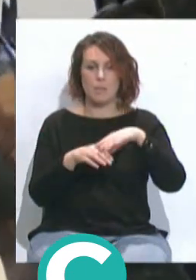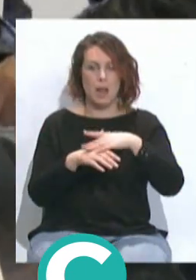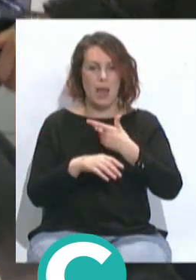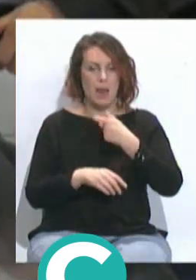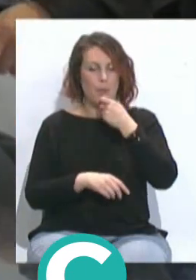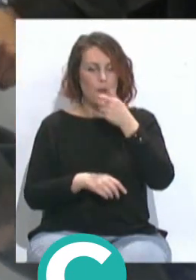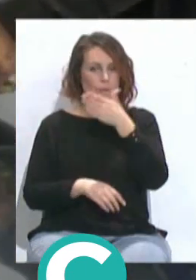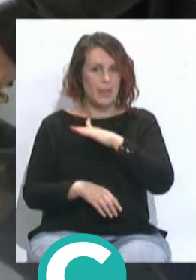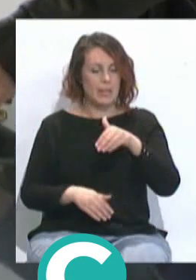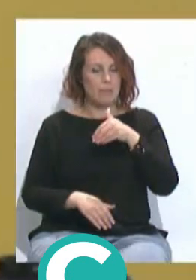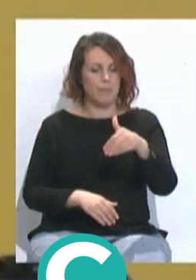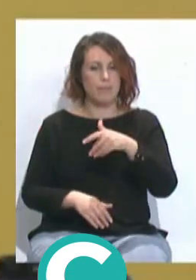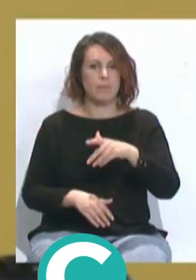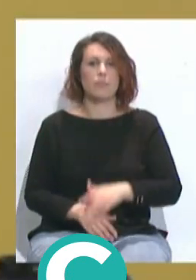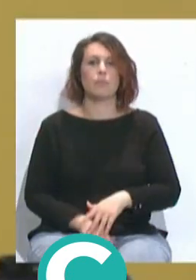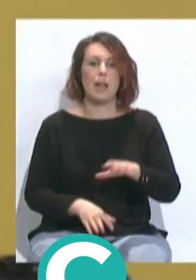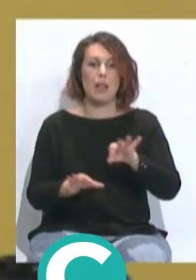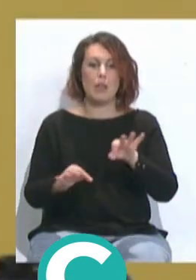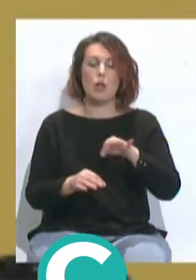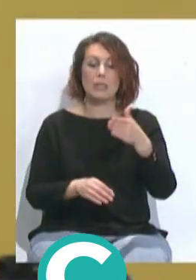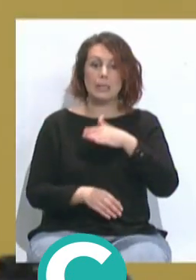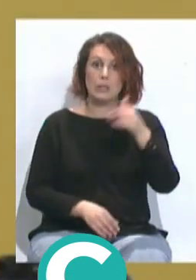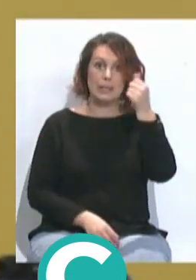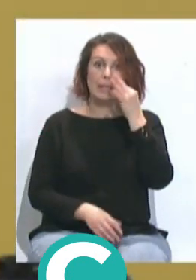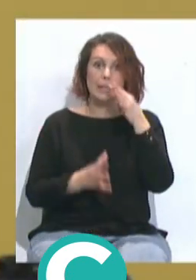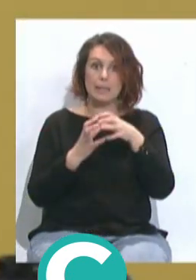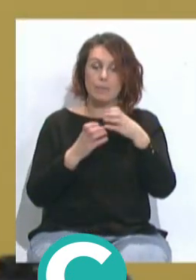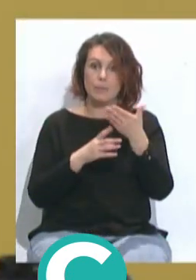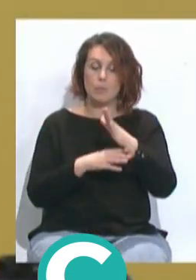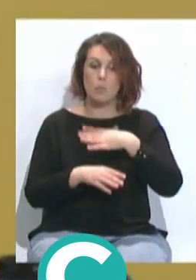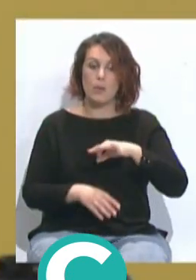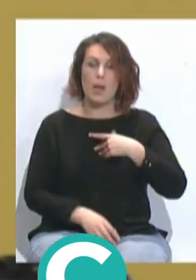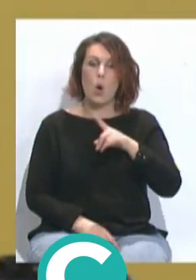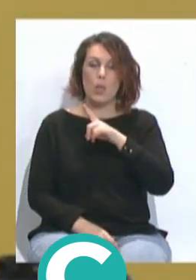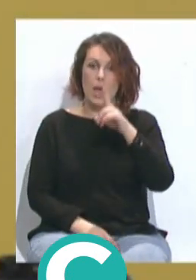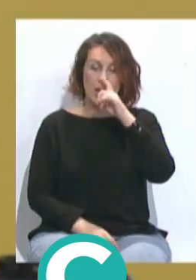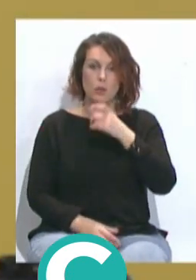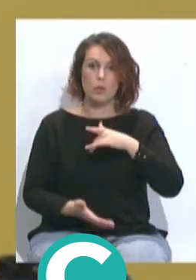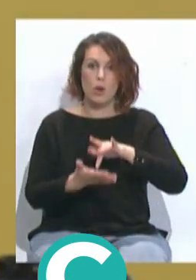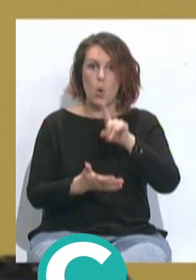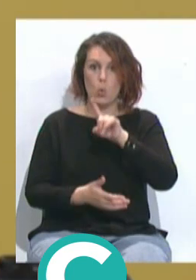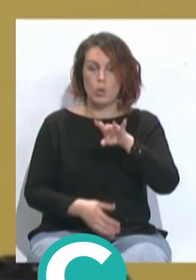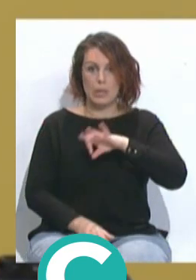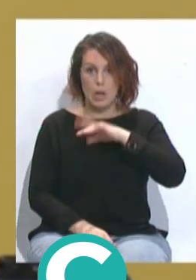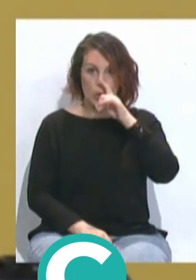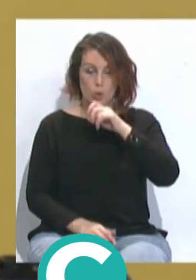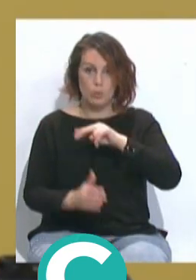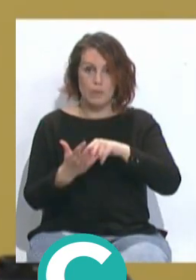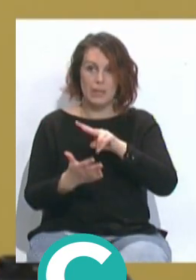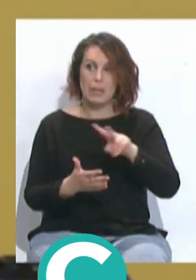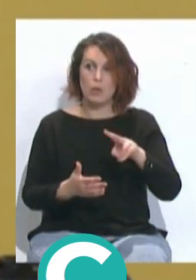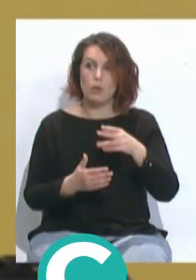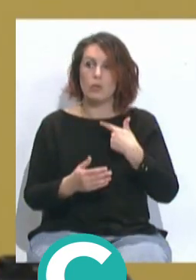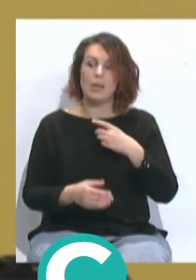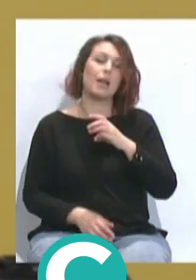próximo pregonero infantil podrán presentarse los niños y niñas que lo deseen que tengan cumplido los 11 años el 1 de enero de 2022 y que no